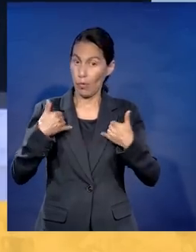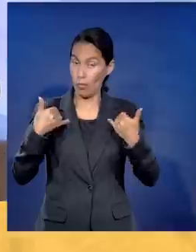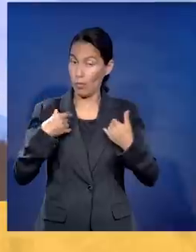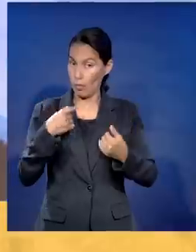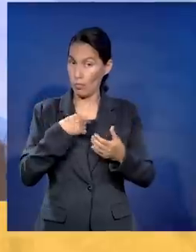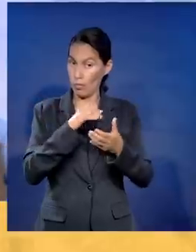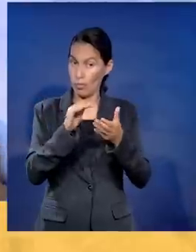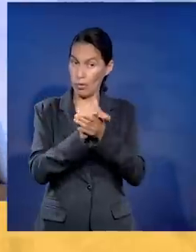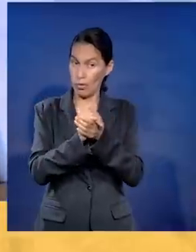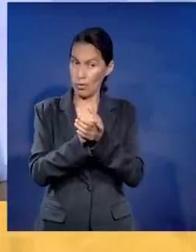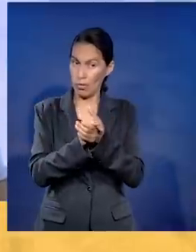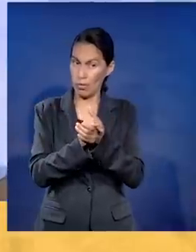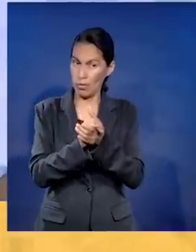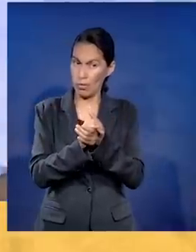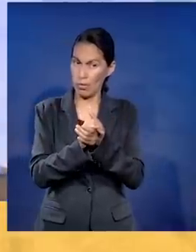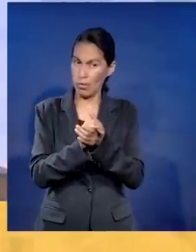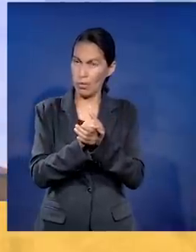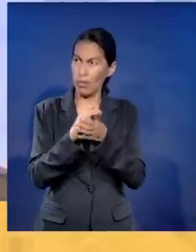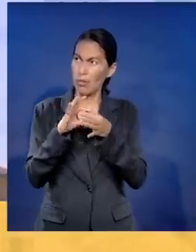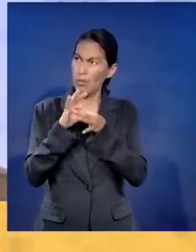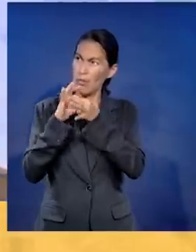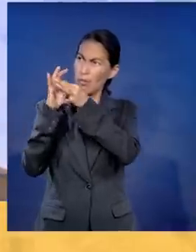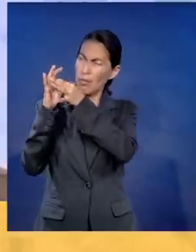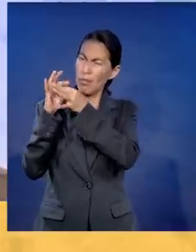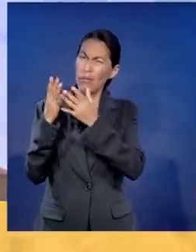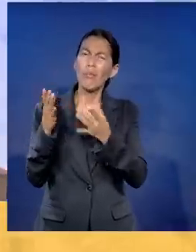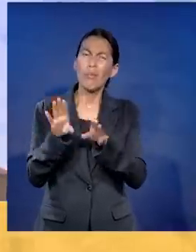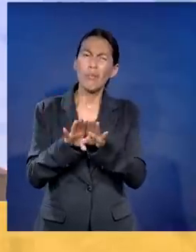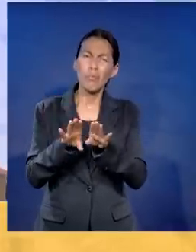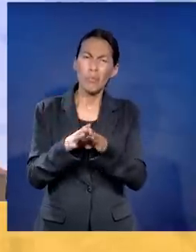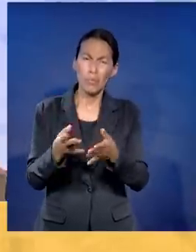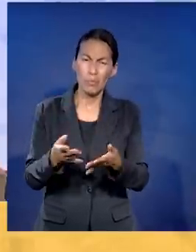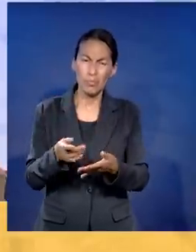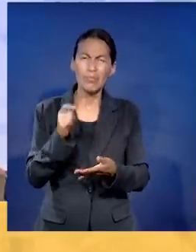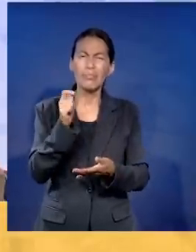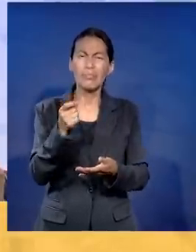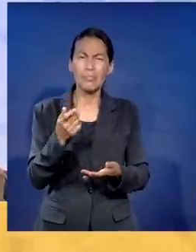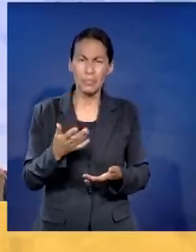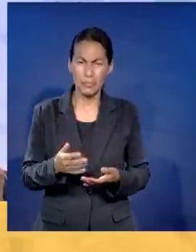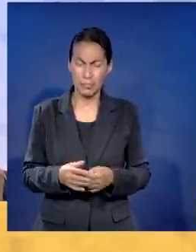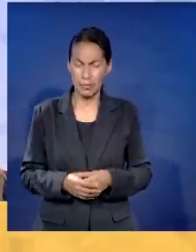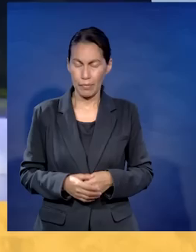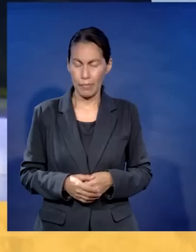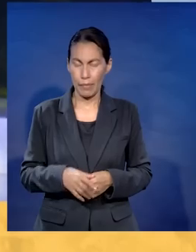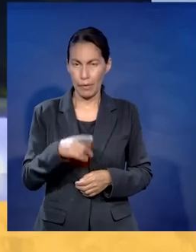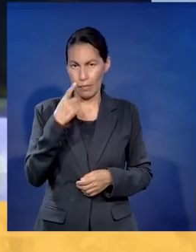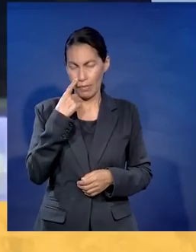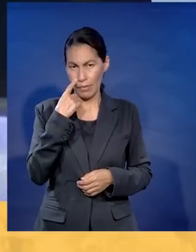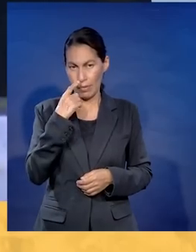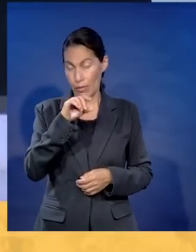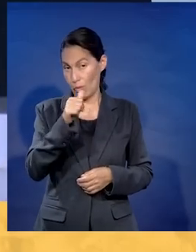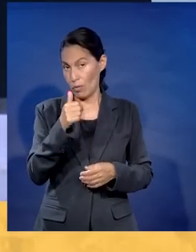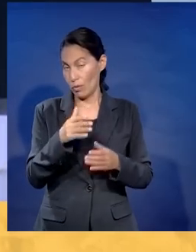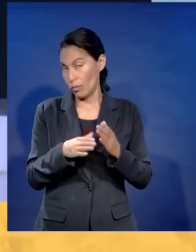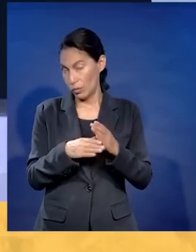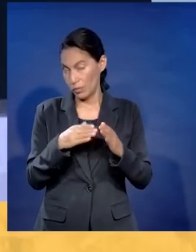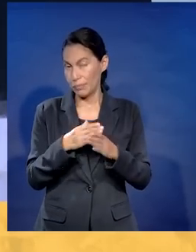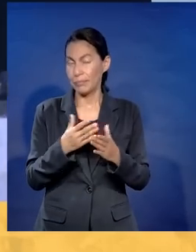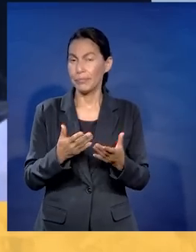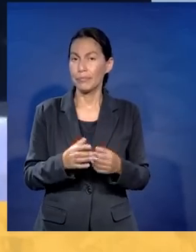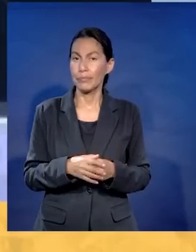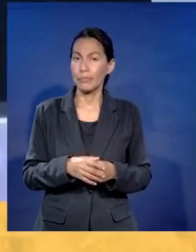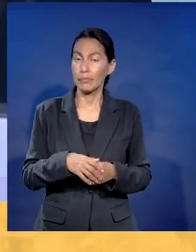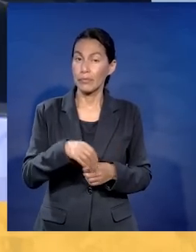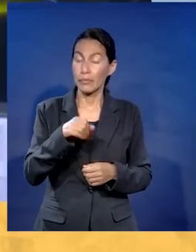sé si el muchacho con el que me quiero casar Cómo sé si yo soy espiritual Cómo sé Mire le voy a decir otra cosa que vi